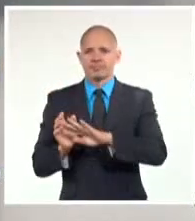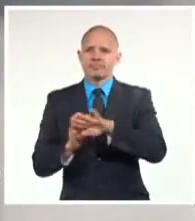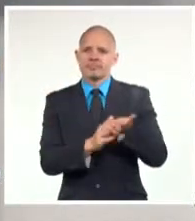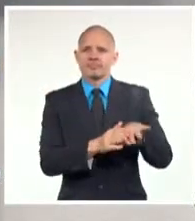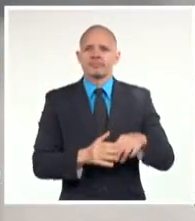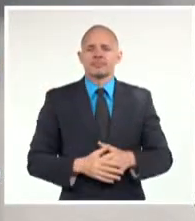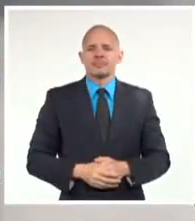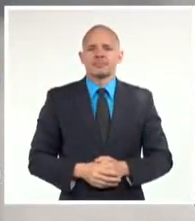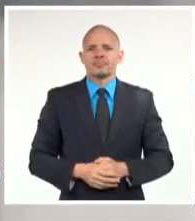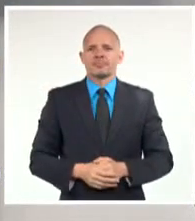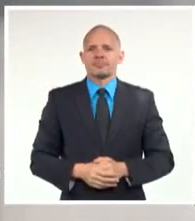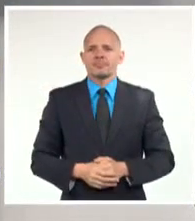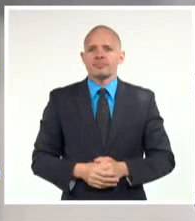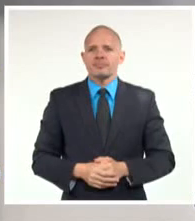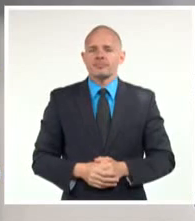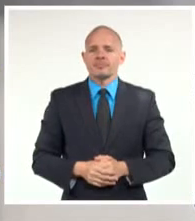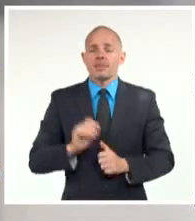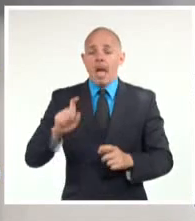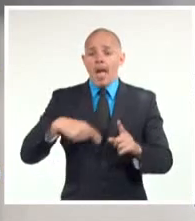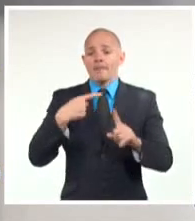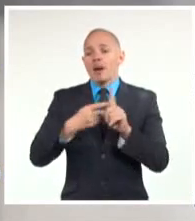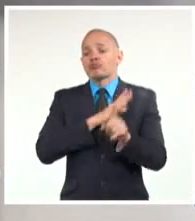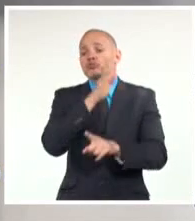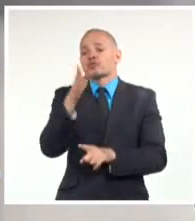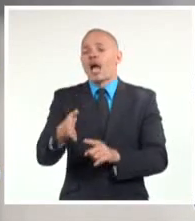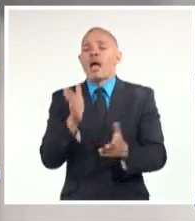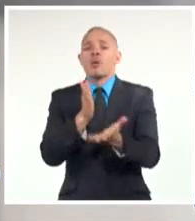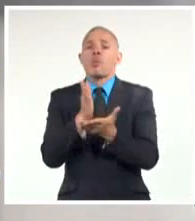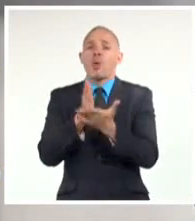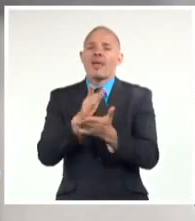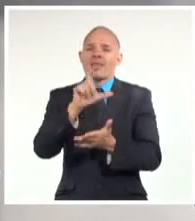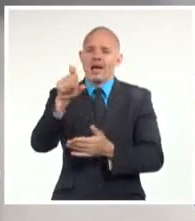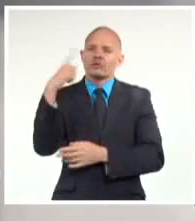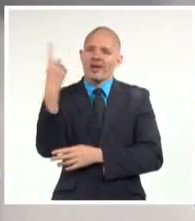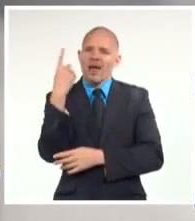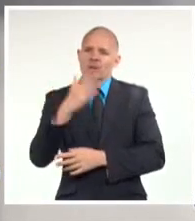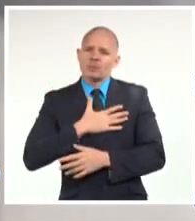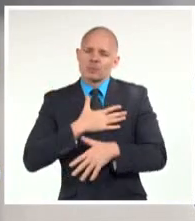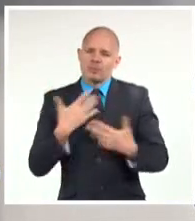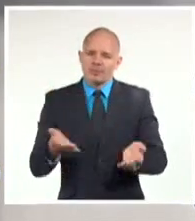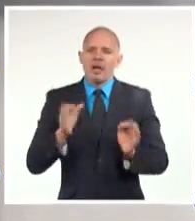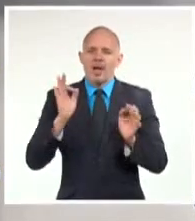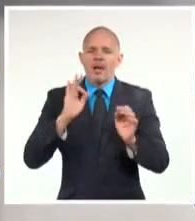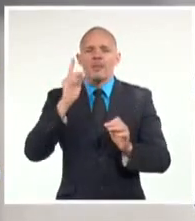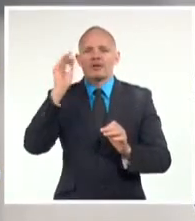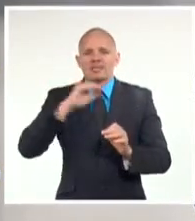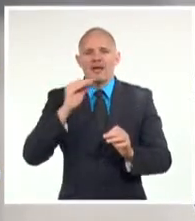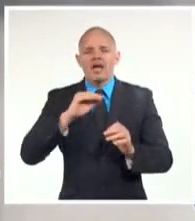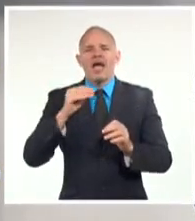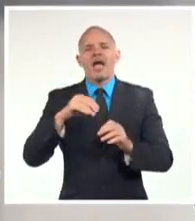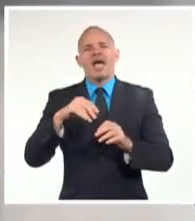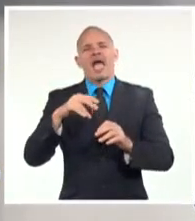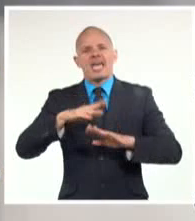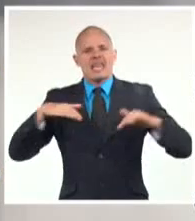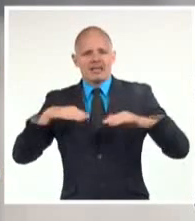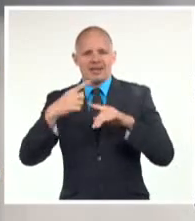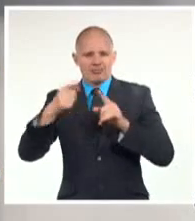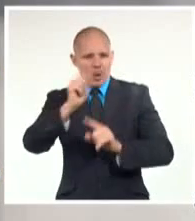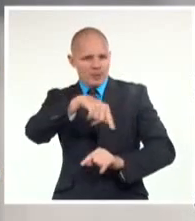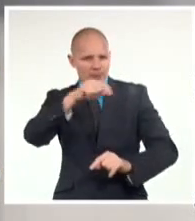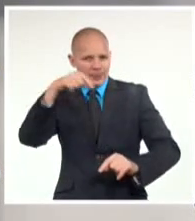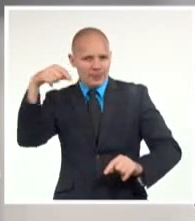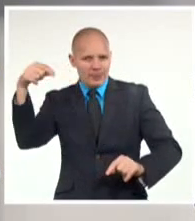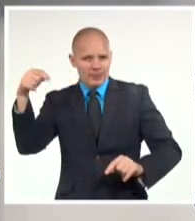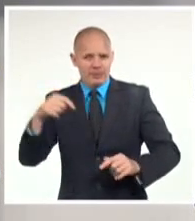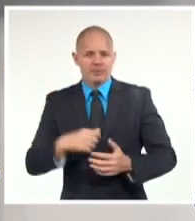El visitante recorrió además este lunes en la Escuela Nacional de Gimnasia, donde sostuvo intercambios con miembros de la Federación Cubana y de la Comisión Nacional de